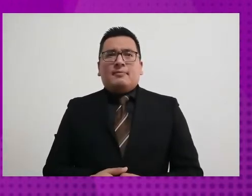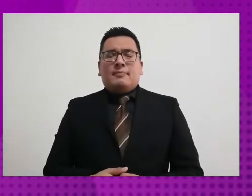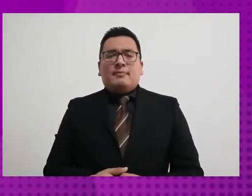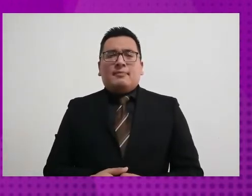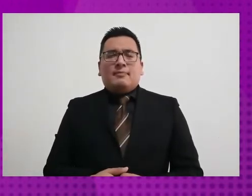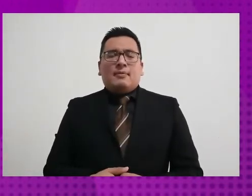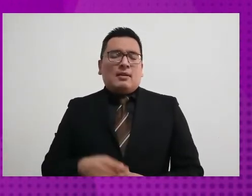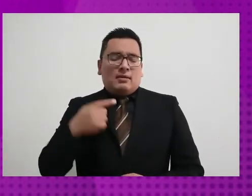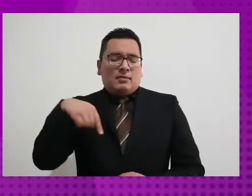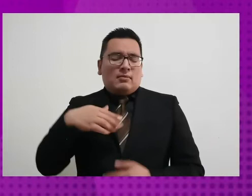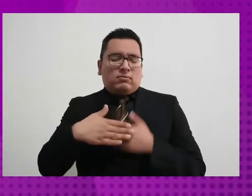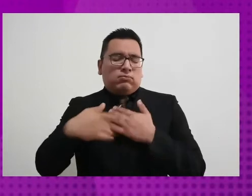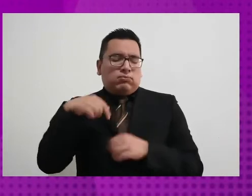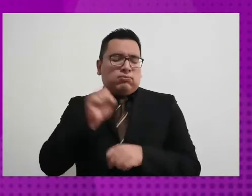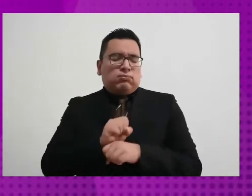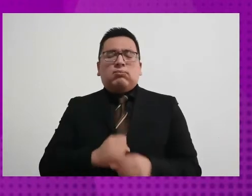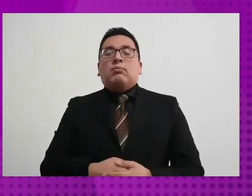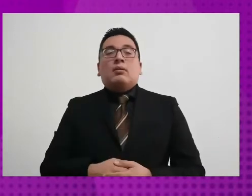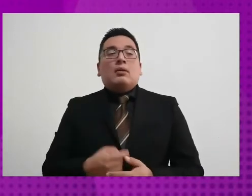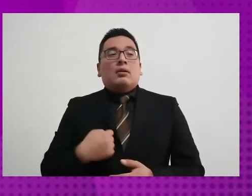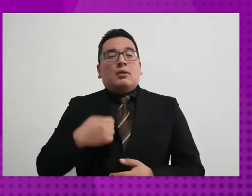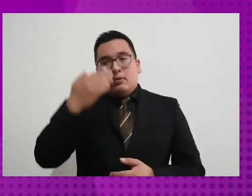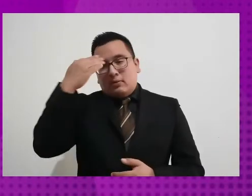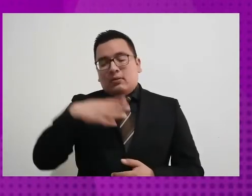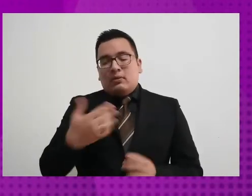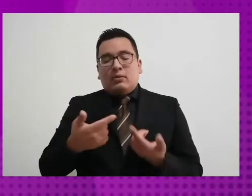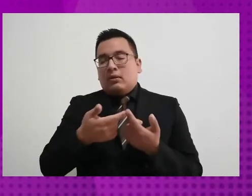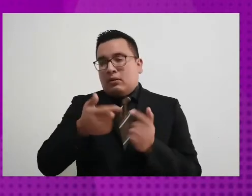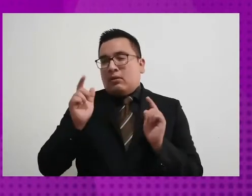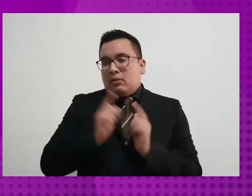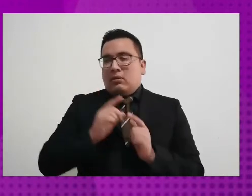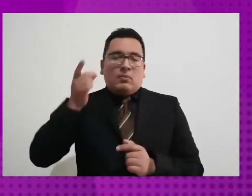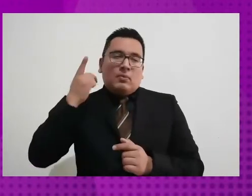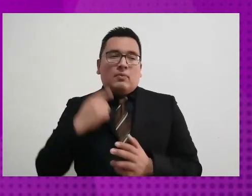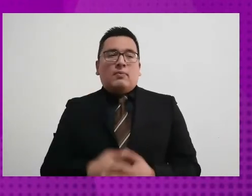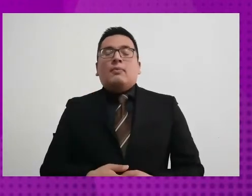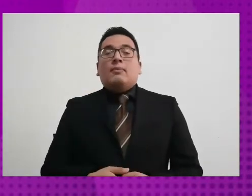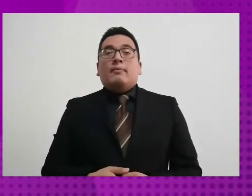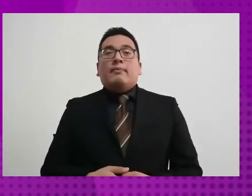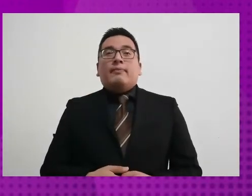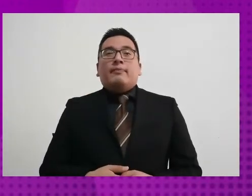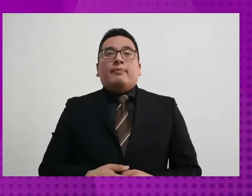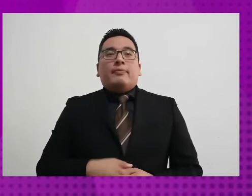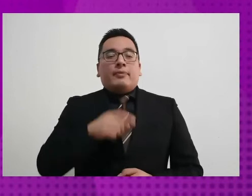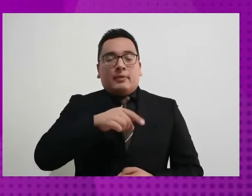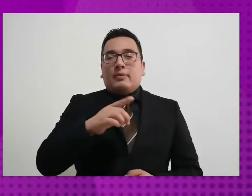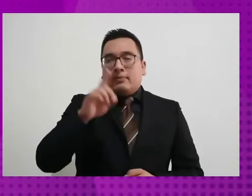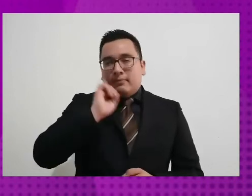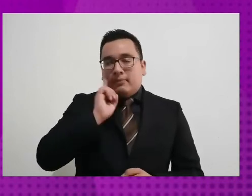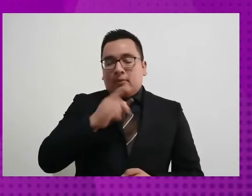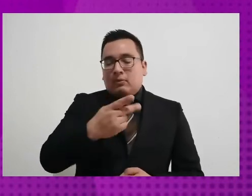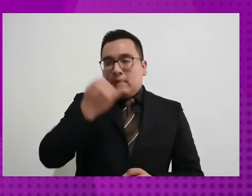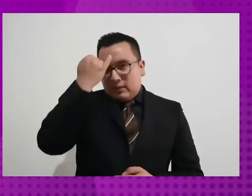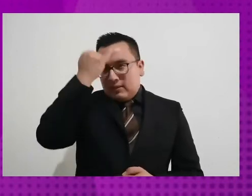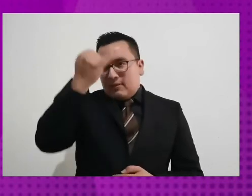Escuché justo esta semana o a finales de la semana pasada que hay un grupo de legisladoras de varios partidos políticos que justamente están promoviendo